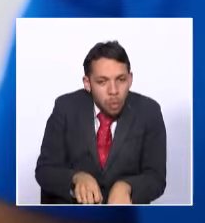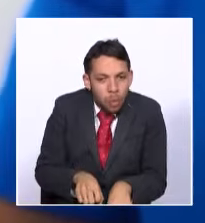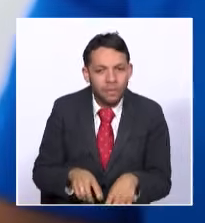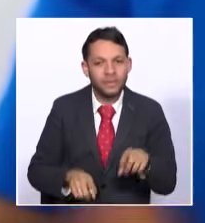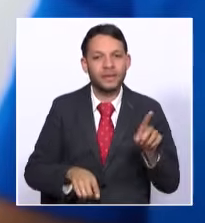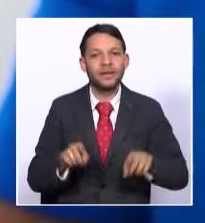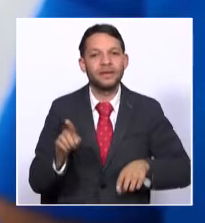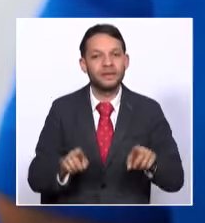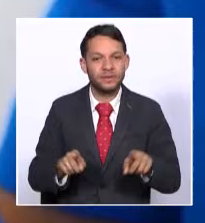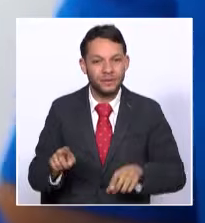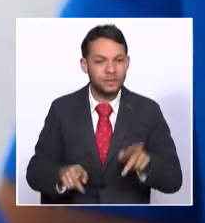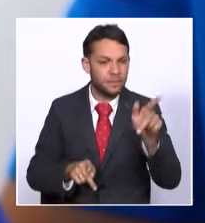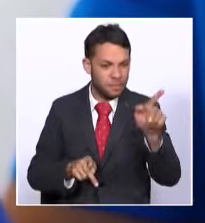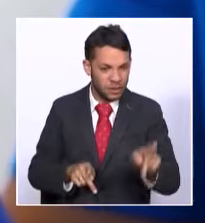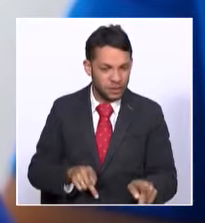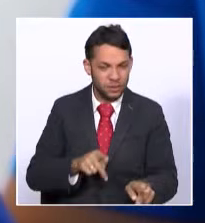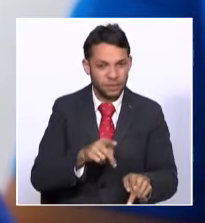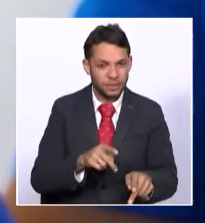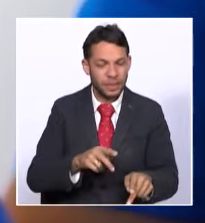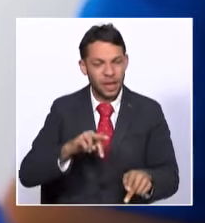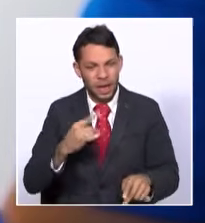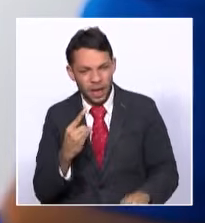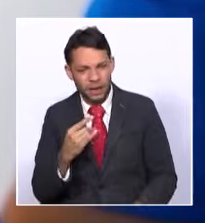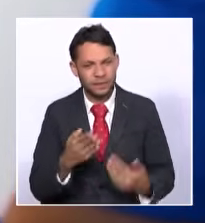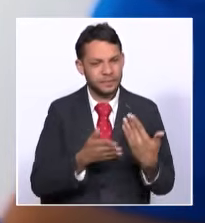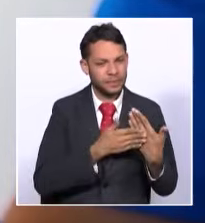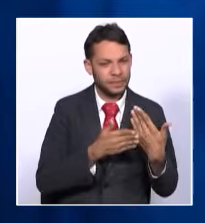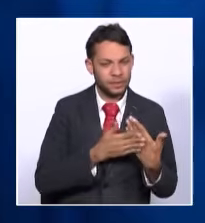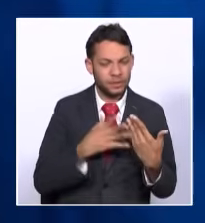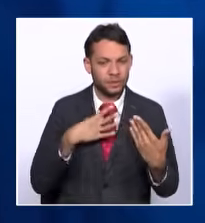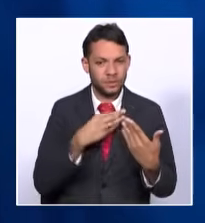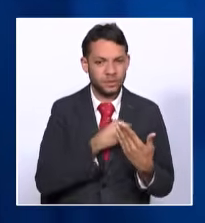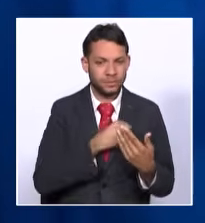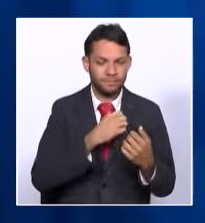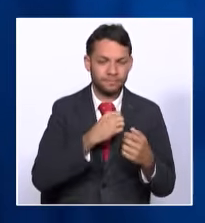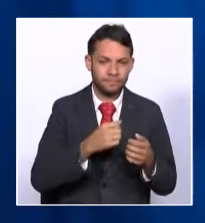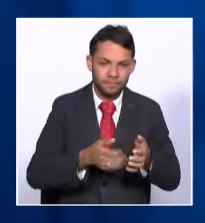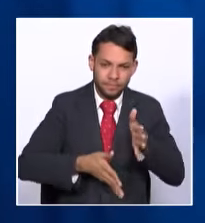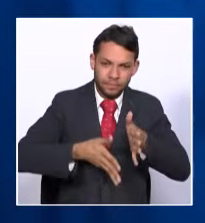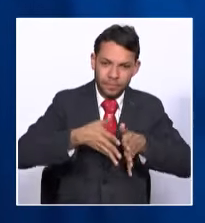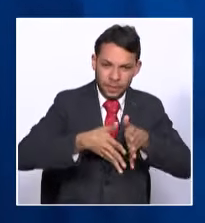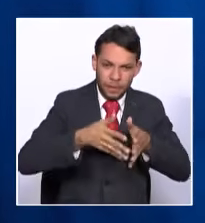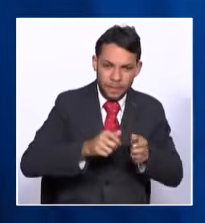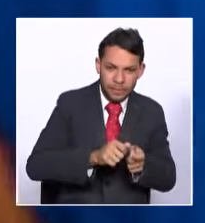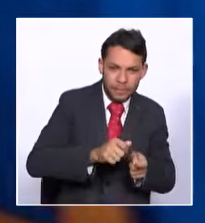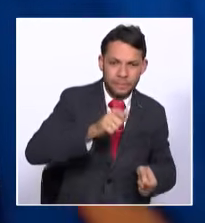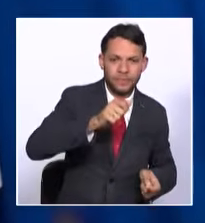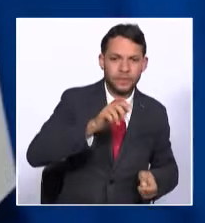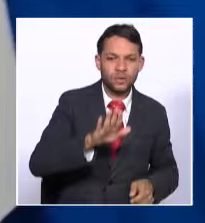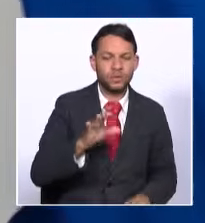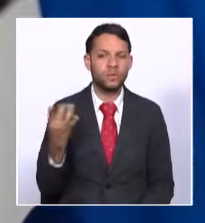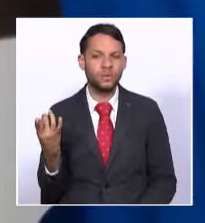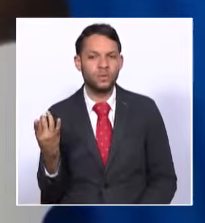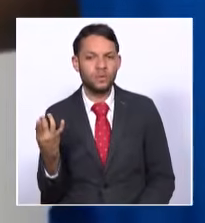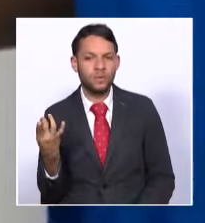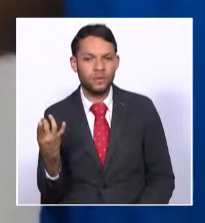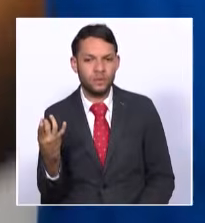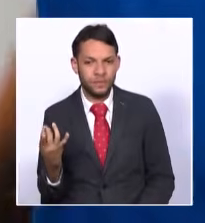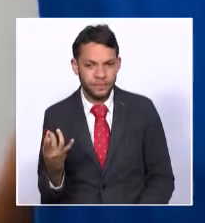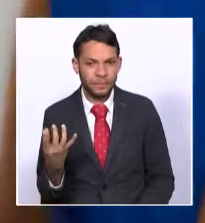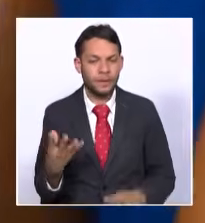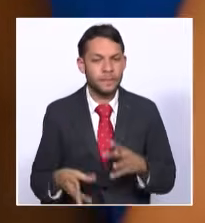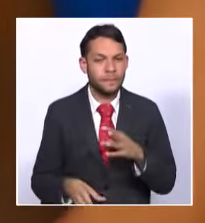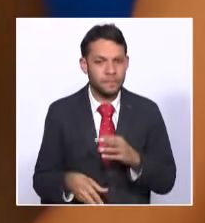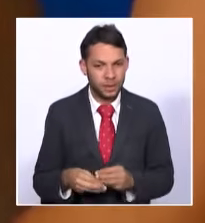de esas porciones se comienzan a rectificar, comienzan a aparecer los dolores. Y posterior a